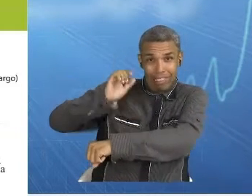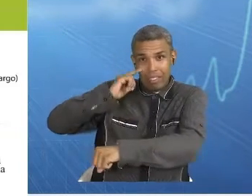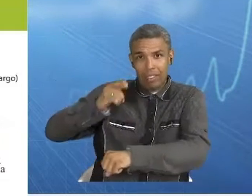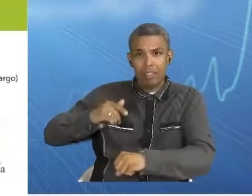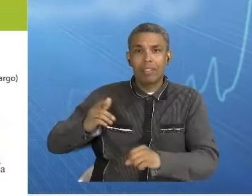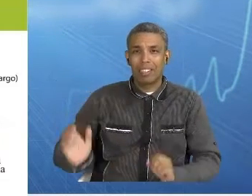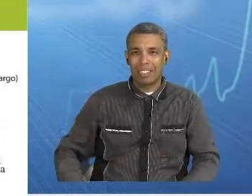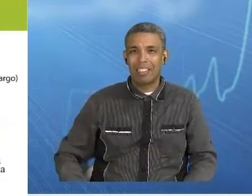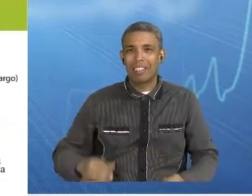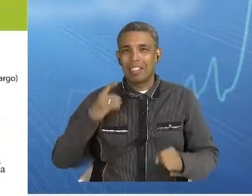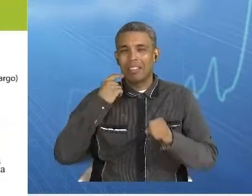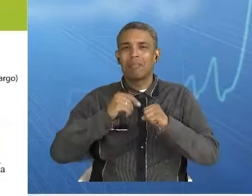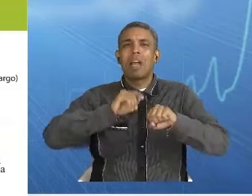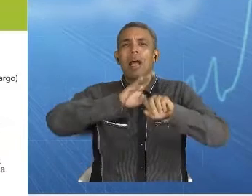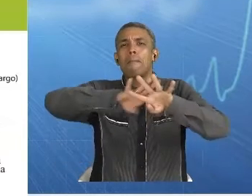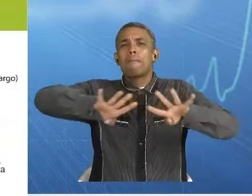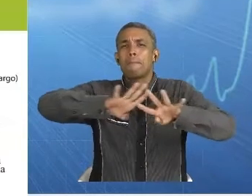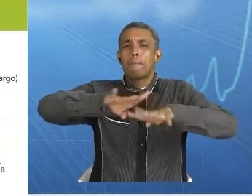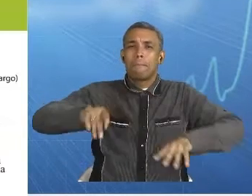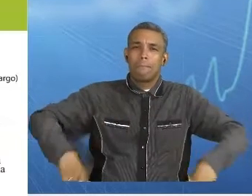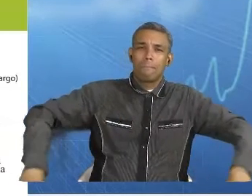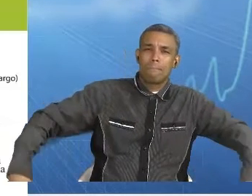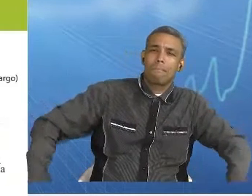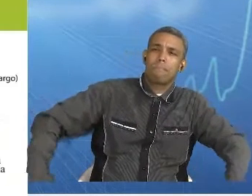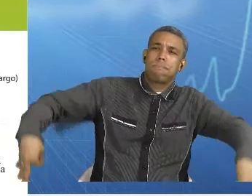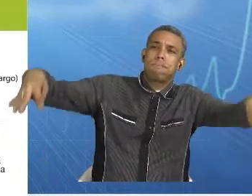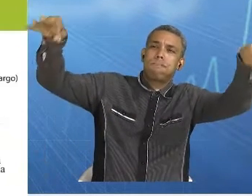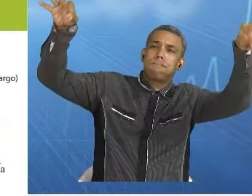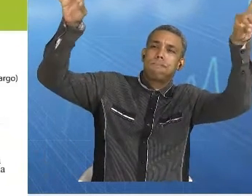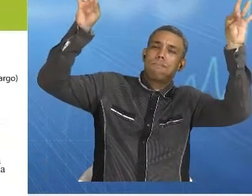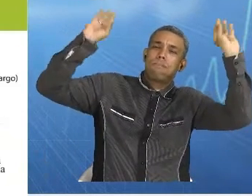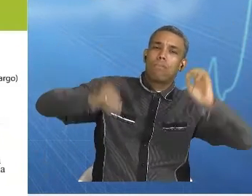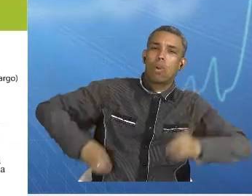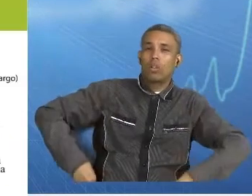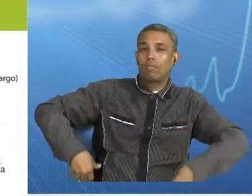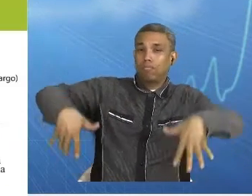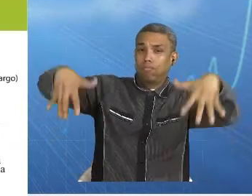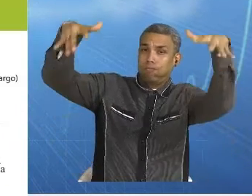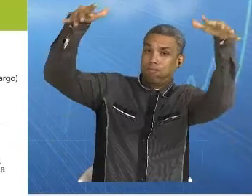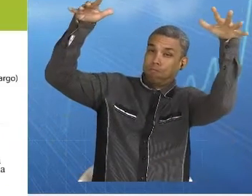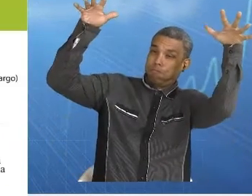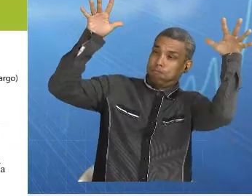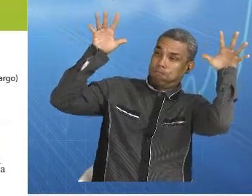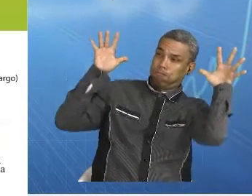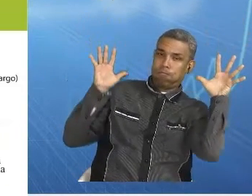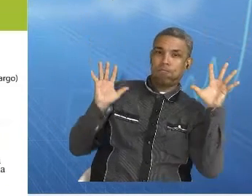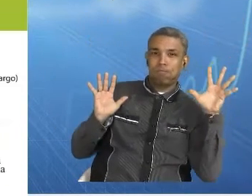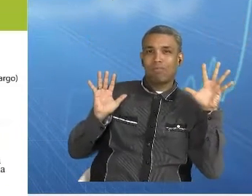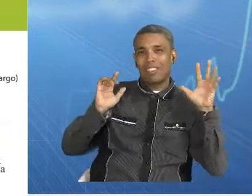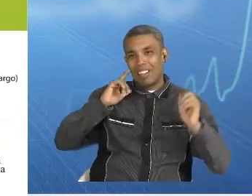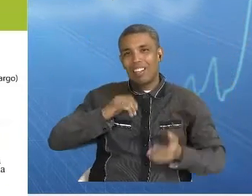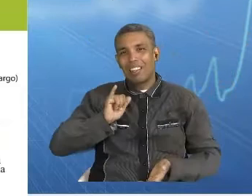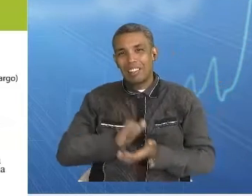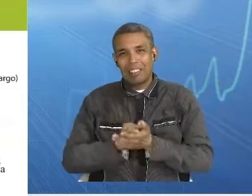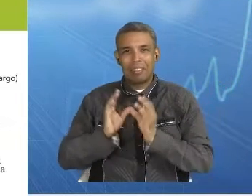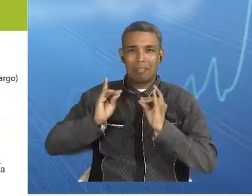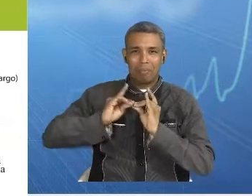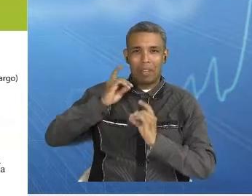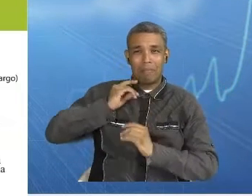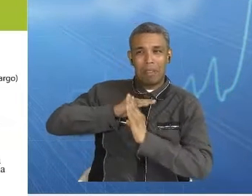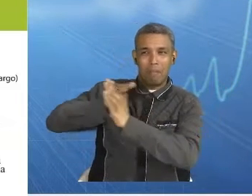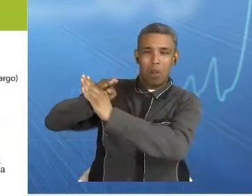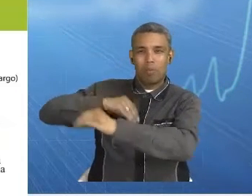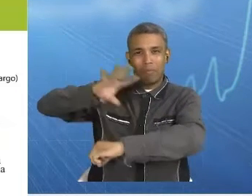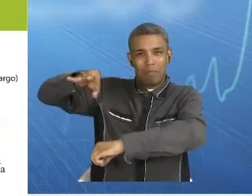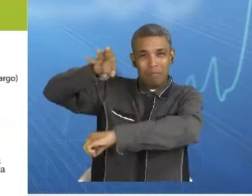ancho, y acá dice el kit de albergue, una colchoneta, una cobija. Y bueno, ahí ustedes pueden leer todo lo que se